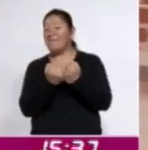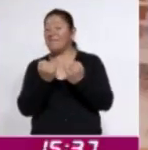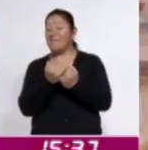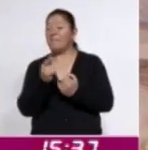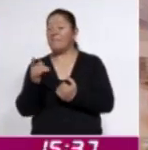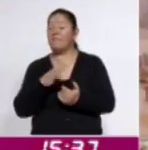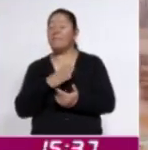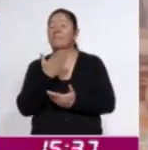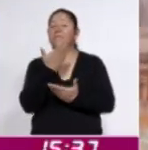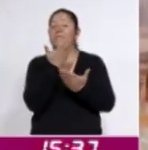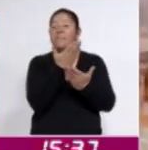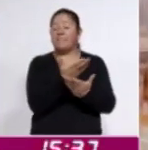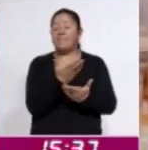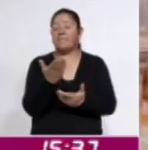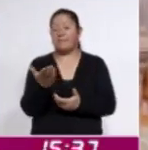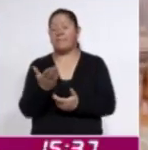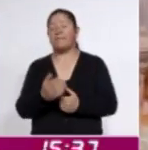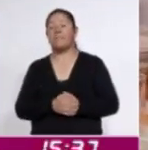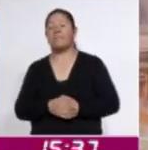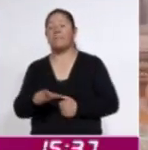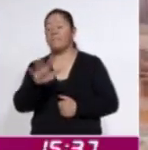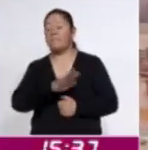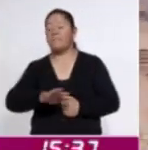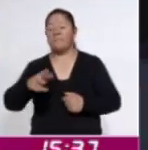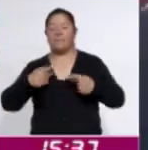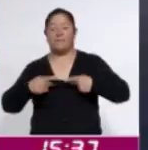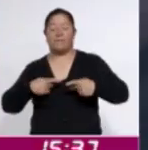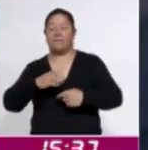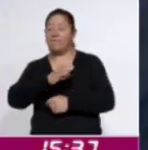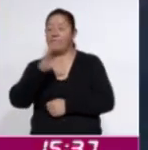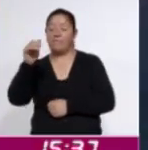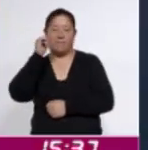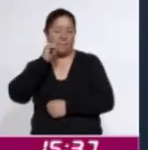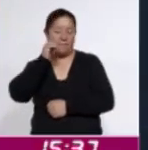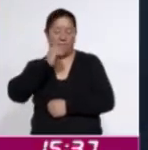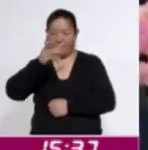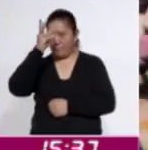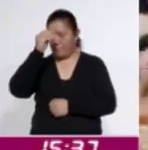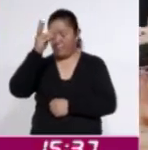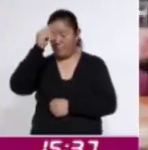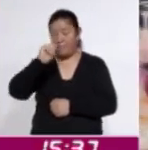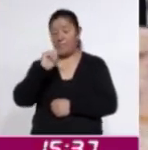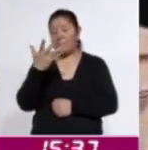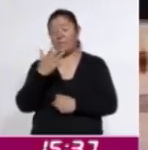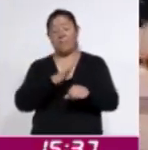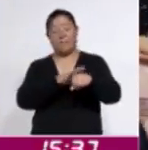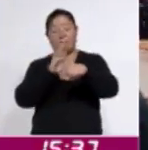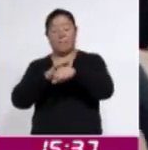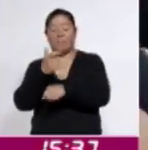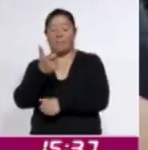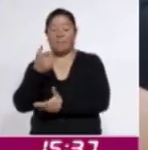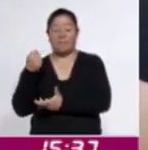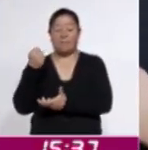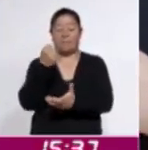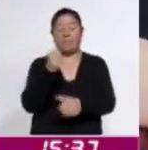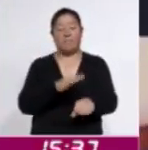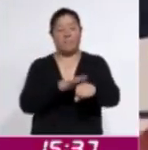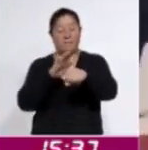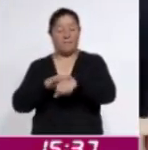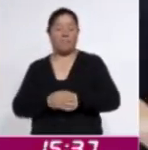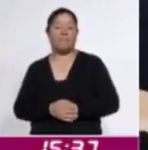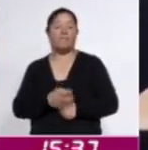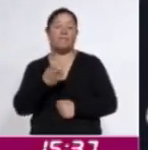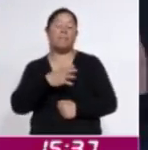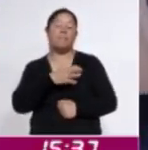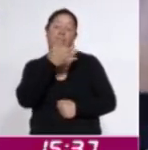hacen ahí los hombres del campo, Victoria, siempre la capacitación, mayor tecnología, mayor presupuesto. Es un pronunciamiento que se hace aquí en el